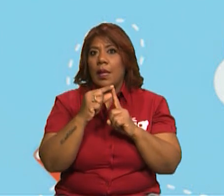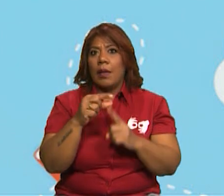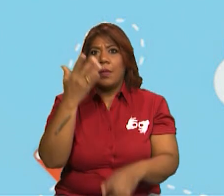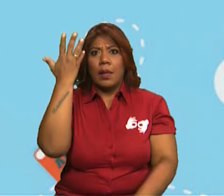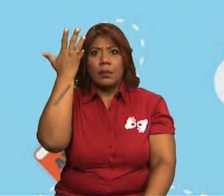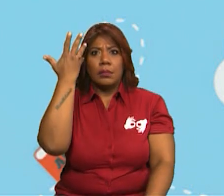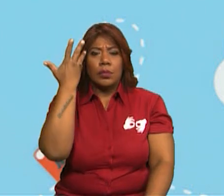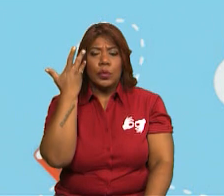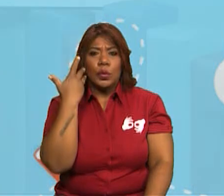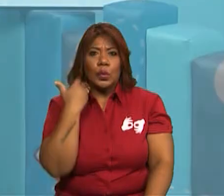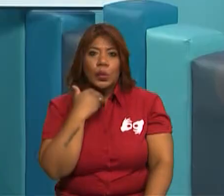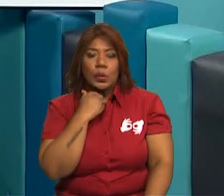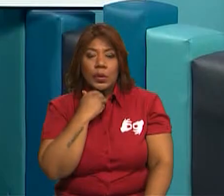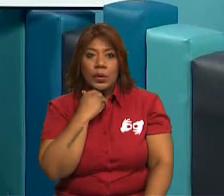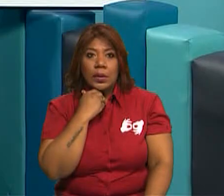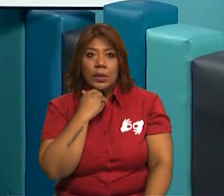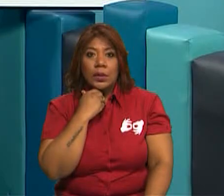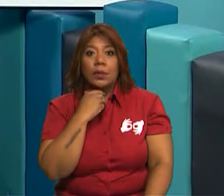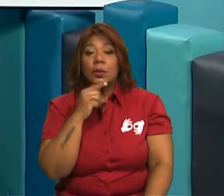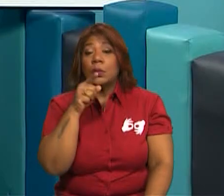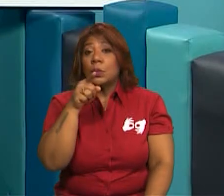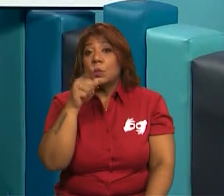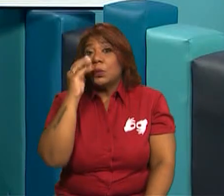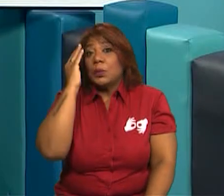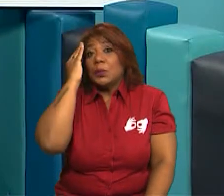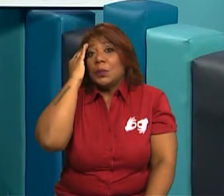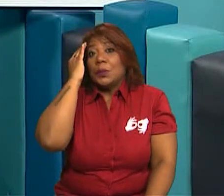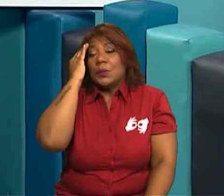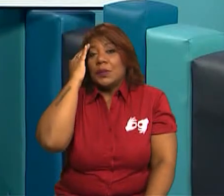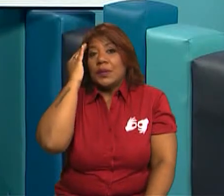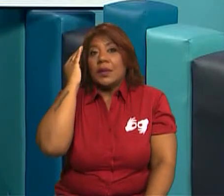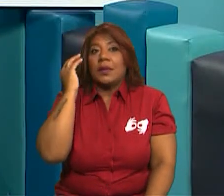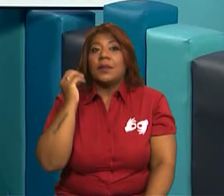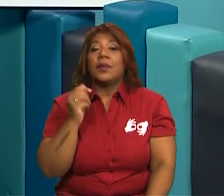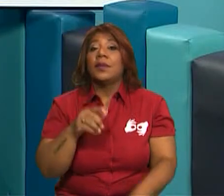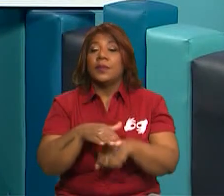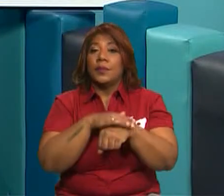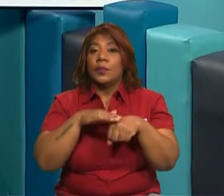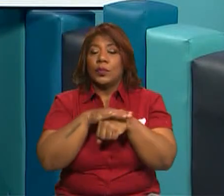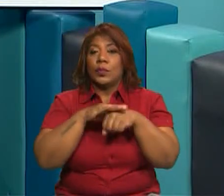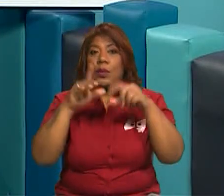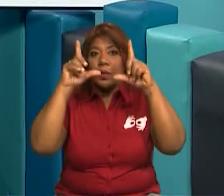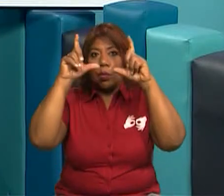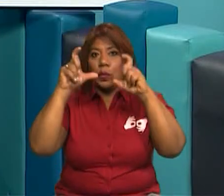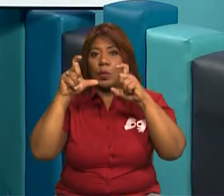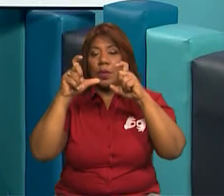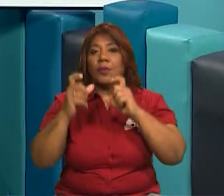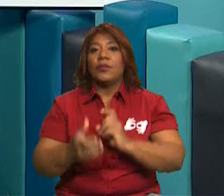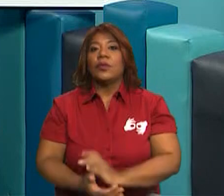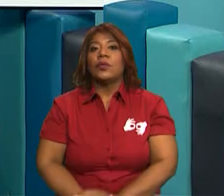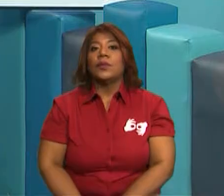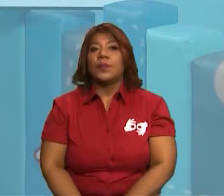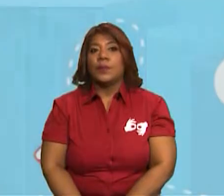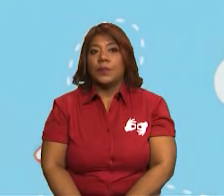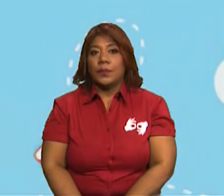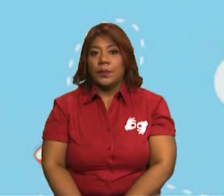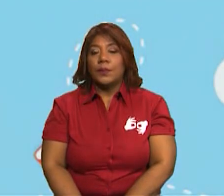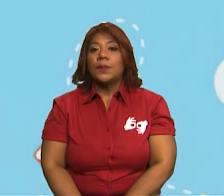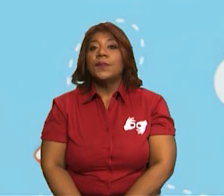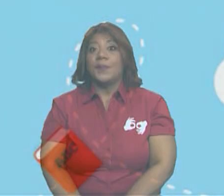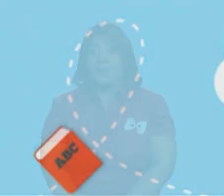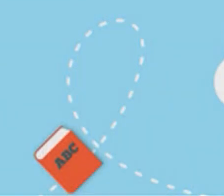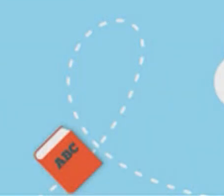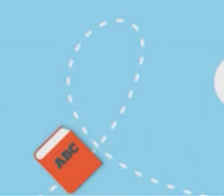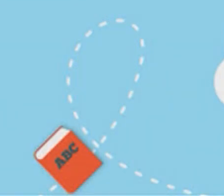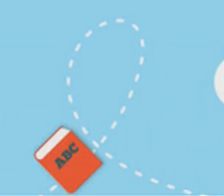diario. Ustedes también deben saber si lo están logrando o no. Por favor, tomar una captura de pantalla para que